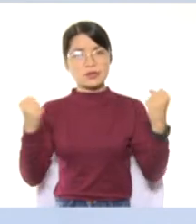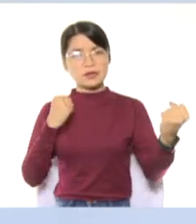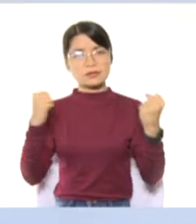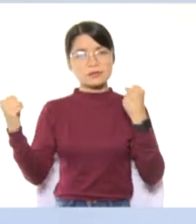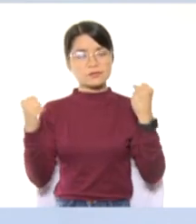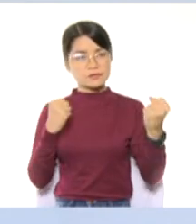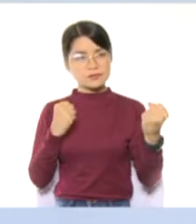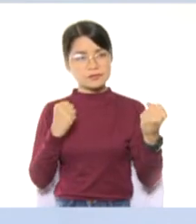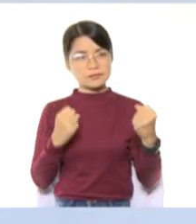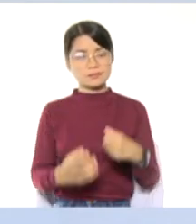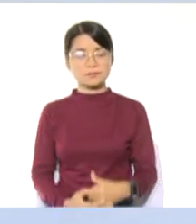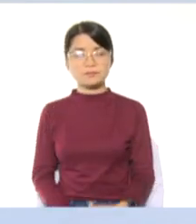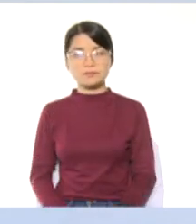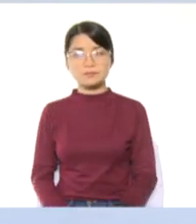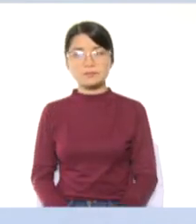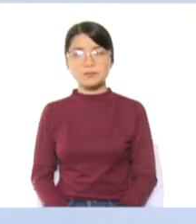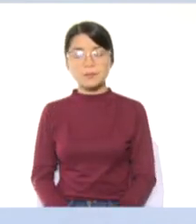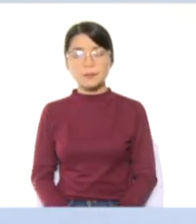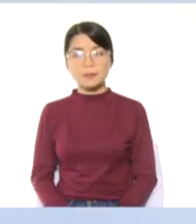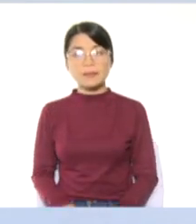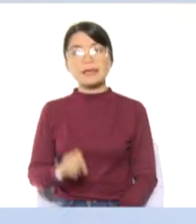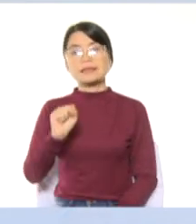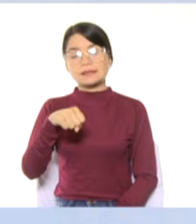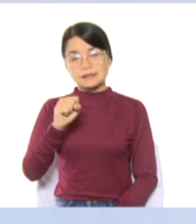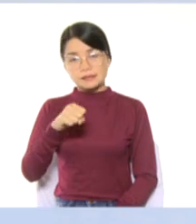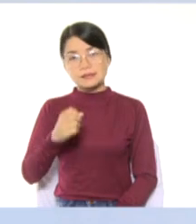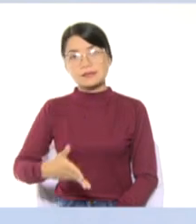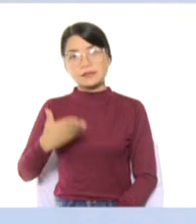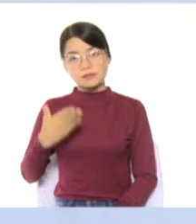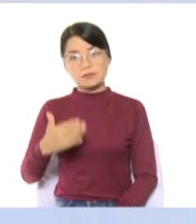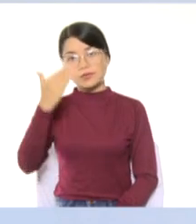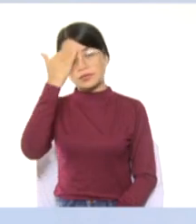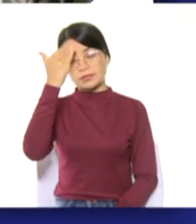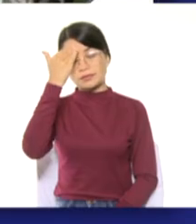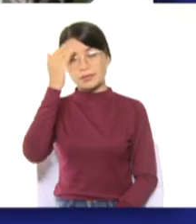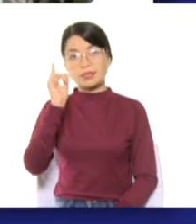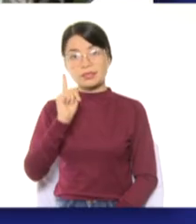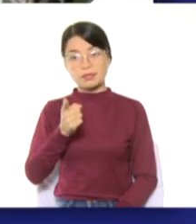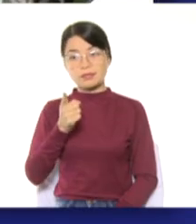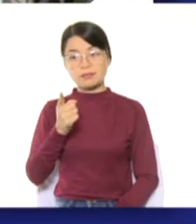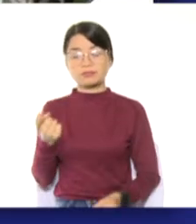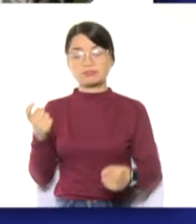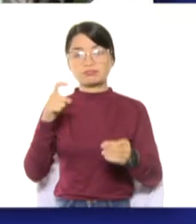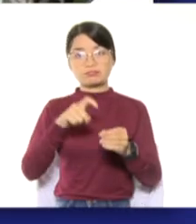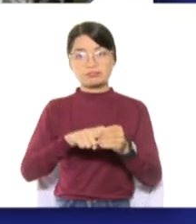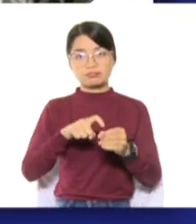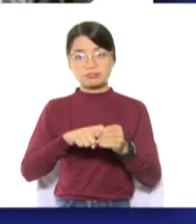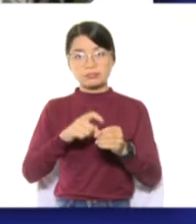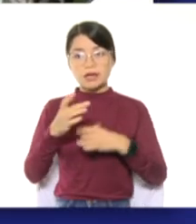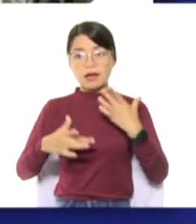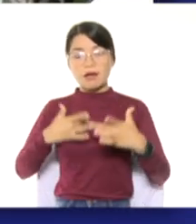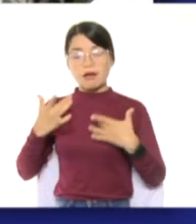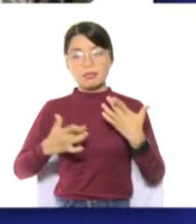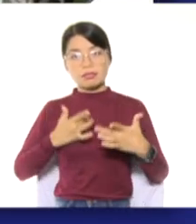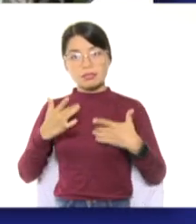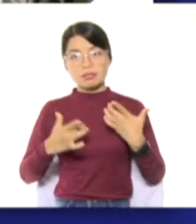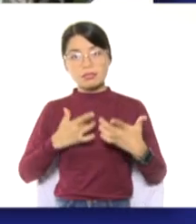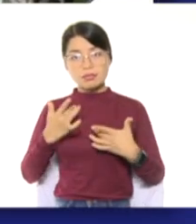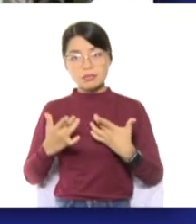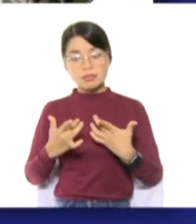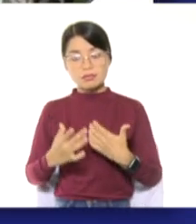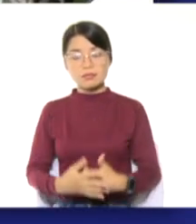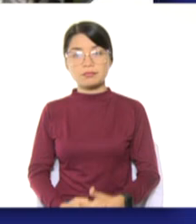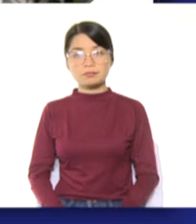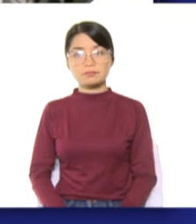tomar en cuenta que es necesario incluirlos en ciertas actividades, y volvemos a lo que nos menciona la lámina, ¿verdad? Lo importante que